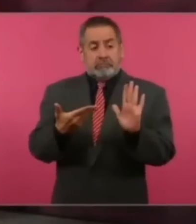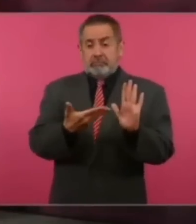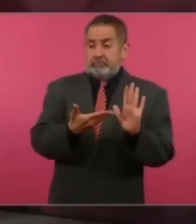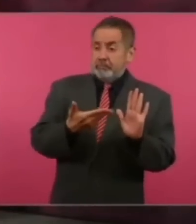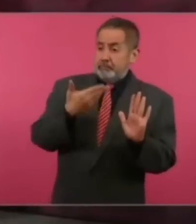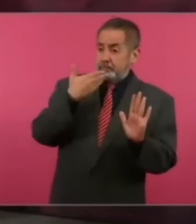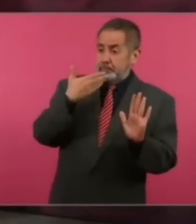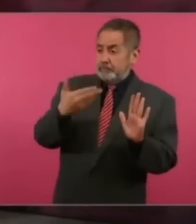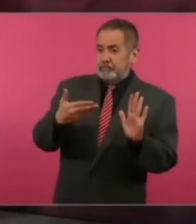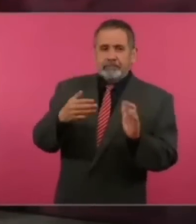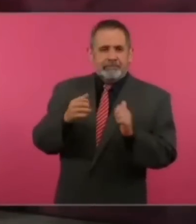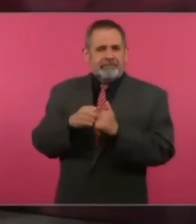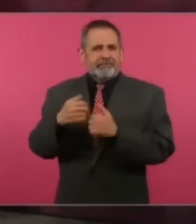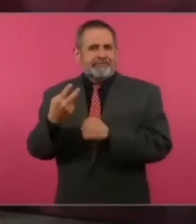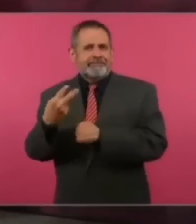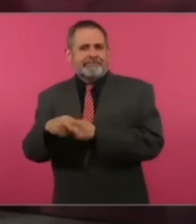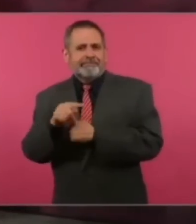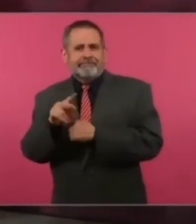telenovela